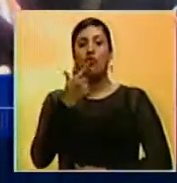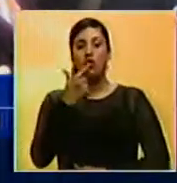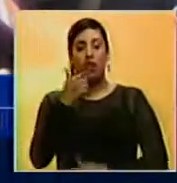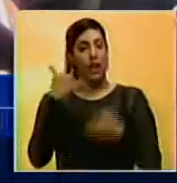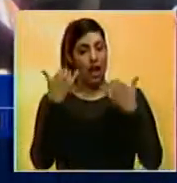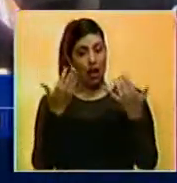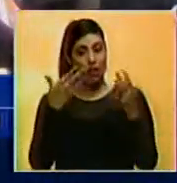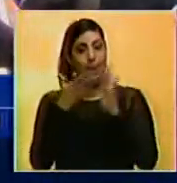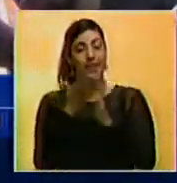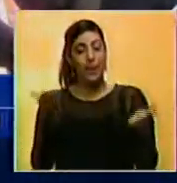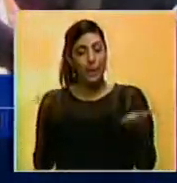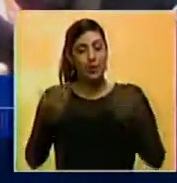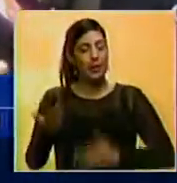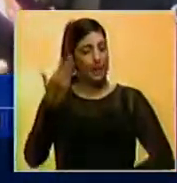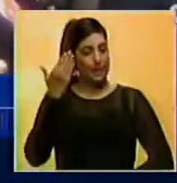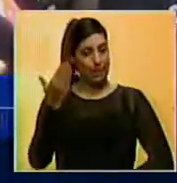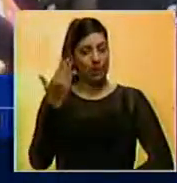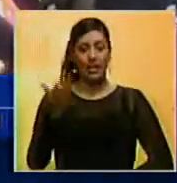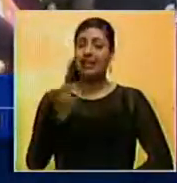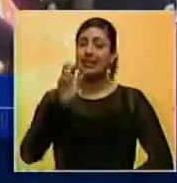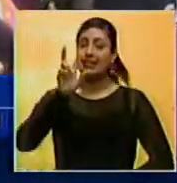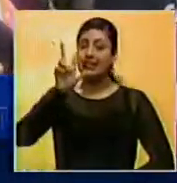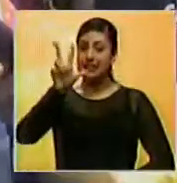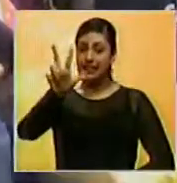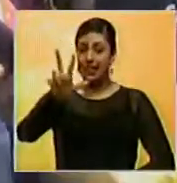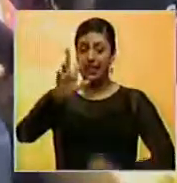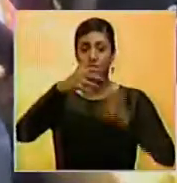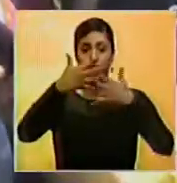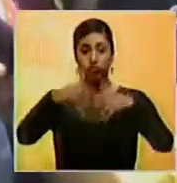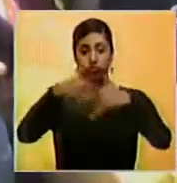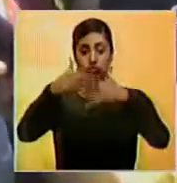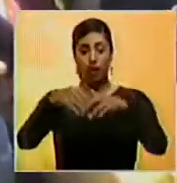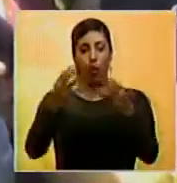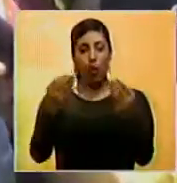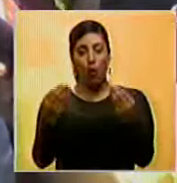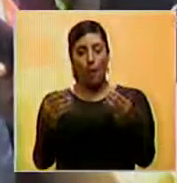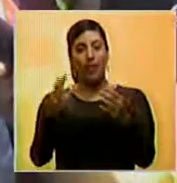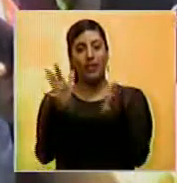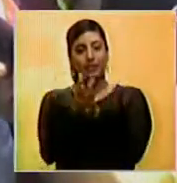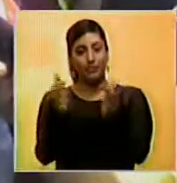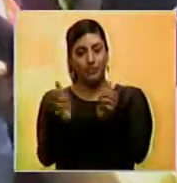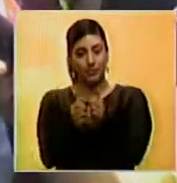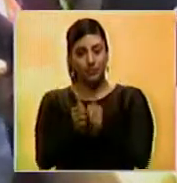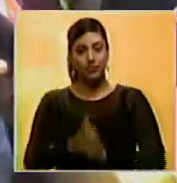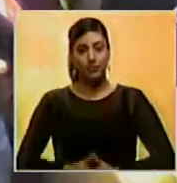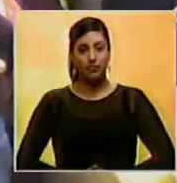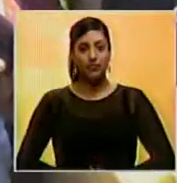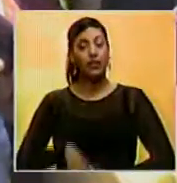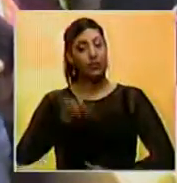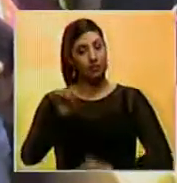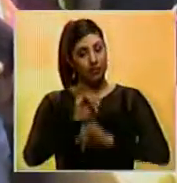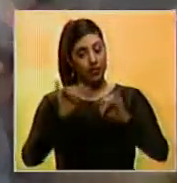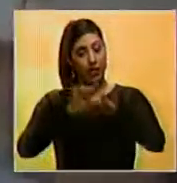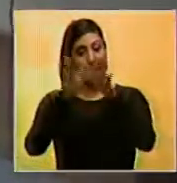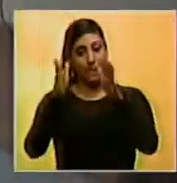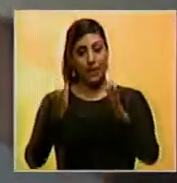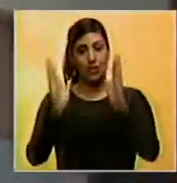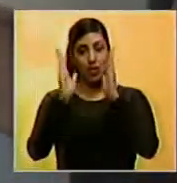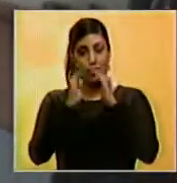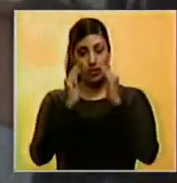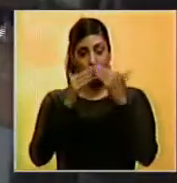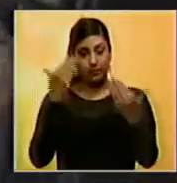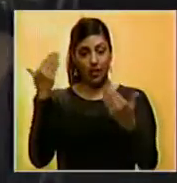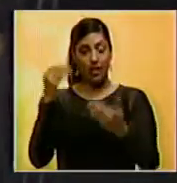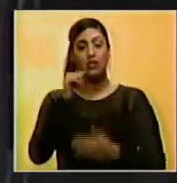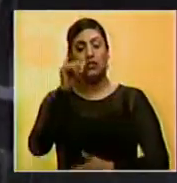impulso importantísimo tres plantas de mortero húmedo en el estado anzoátegui finalmente el ministro de hábitat y vivienda